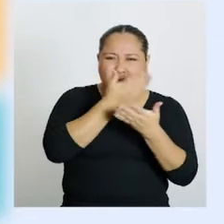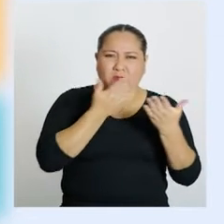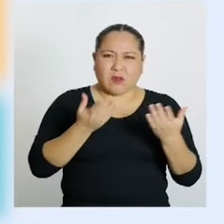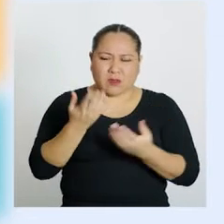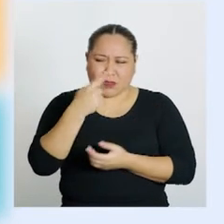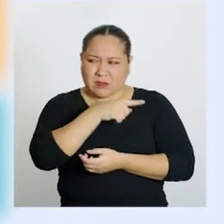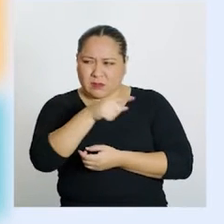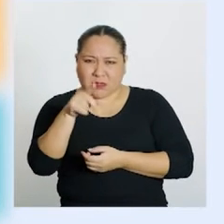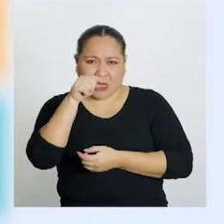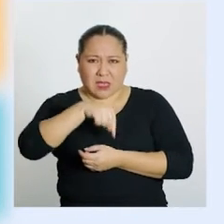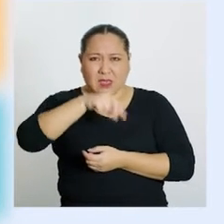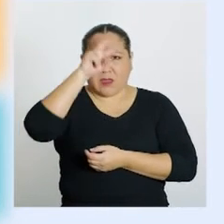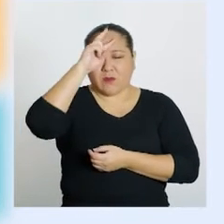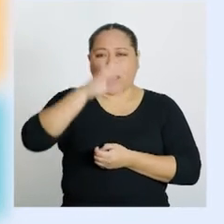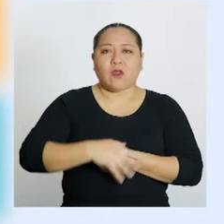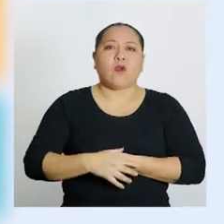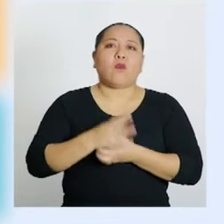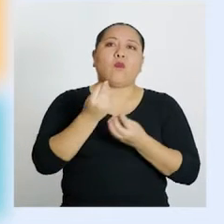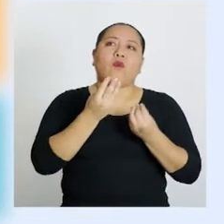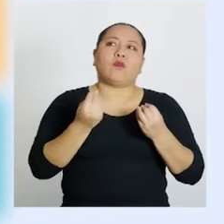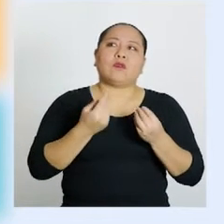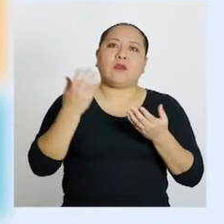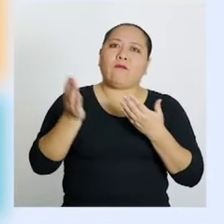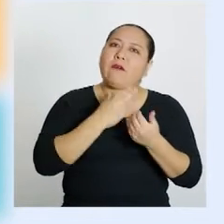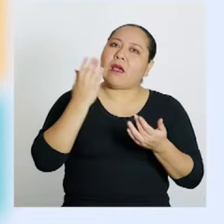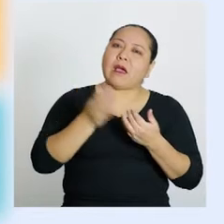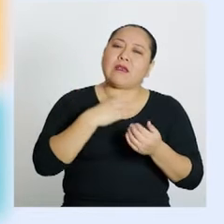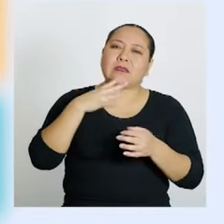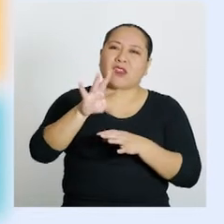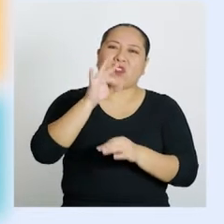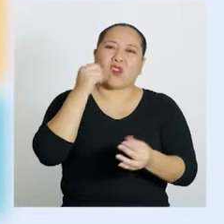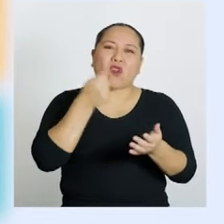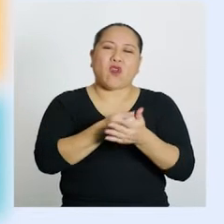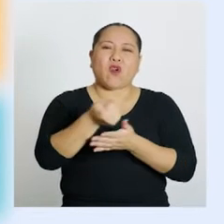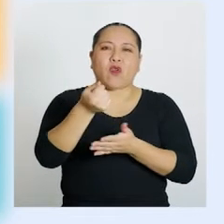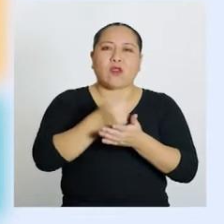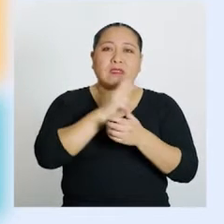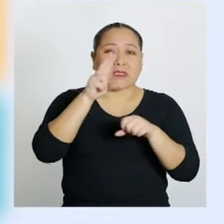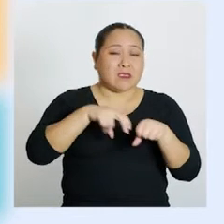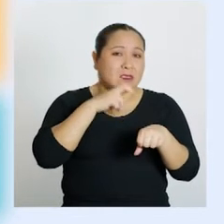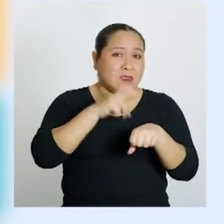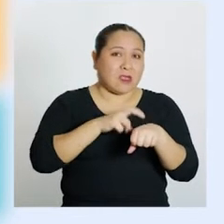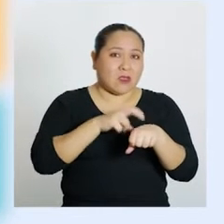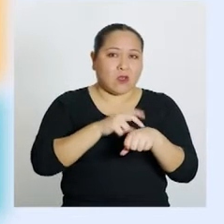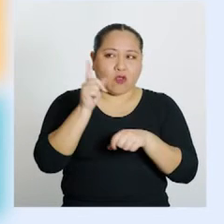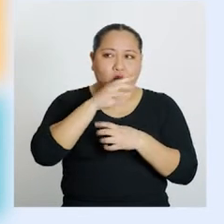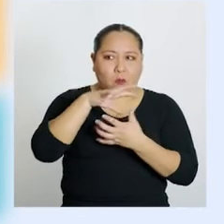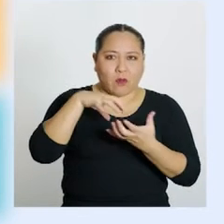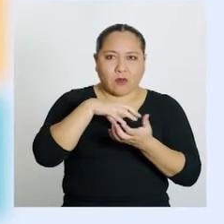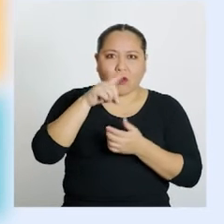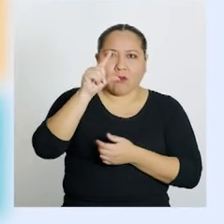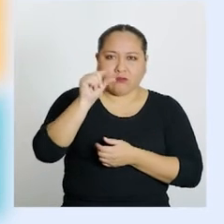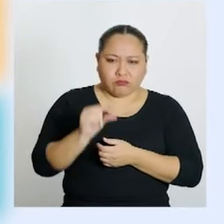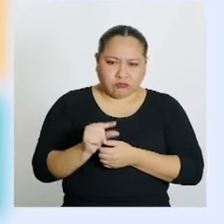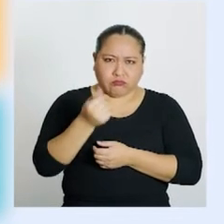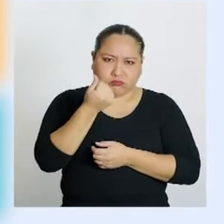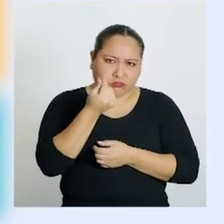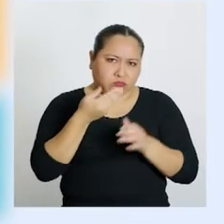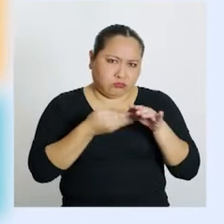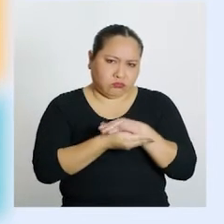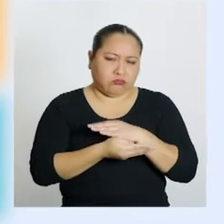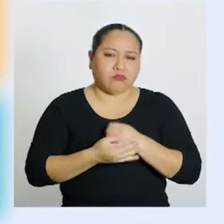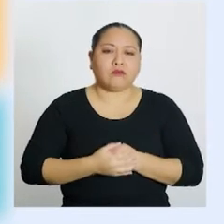productos disponibles en el Perú, tenemos mayor facilidad en conseguir productos naturales no procesados a precios